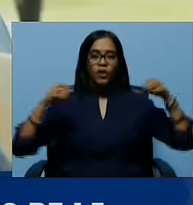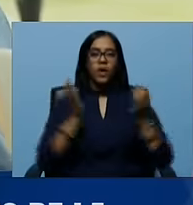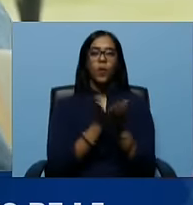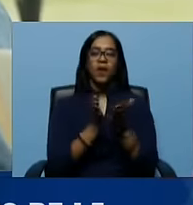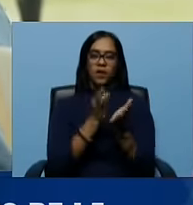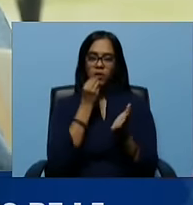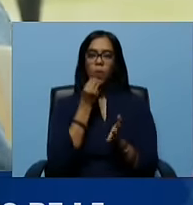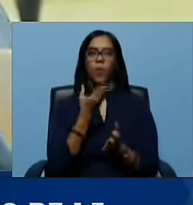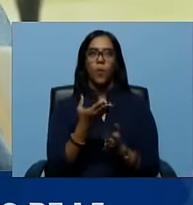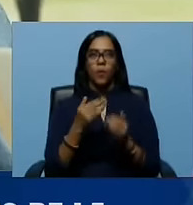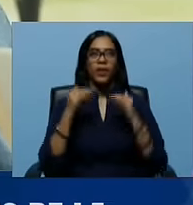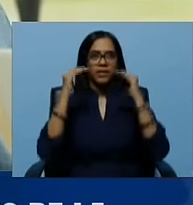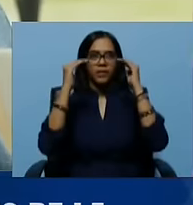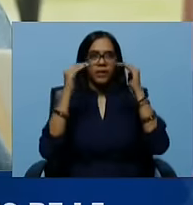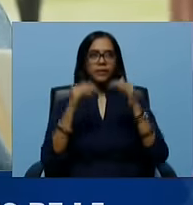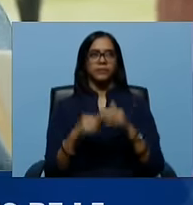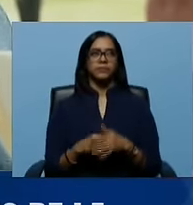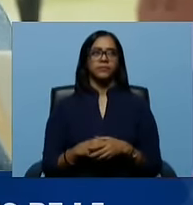nivel